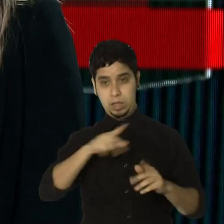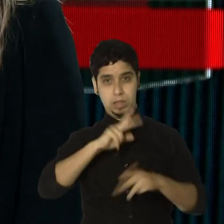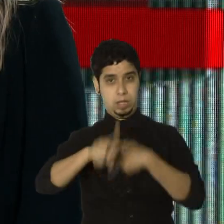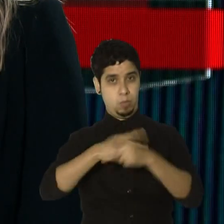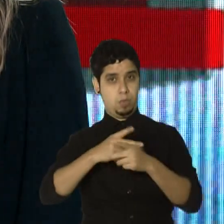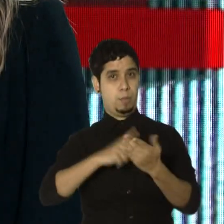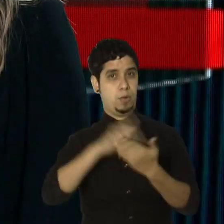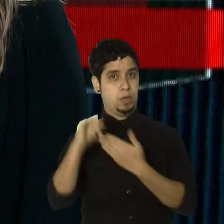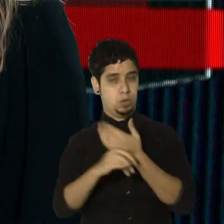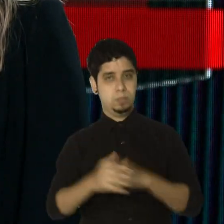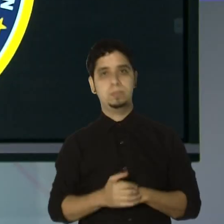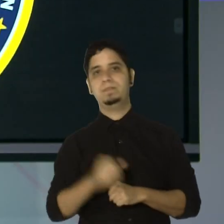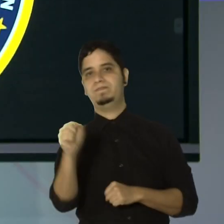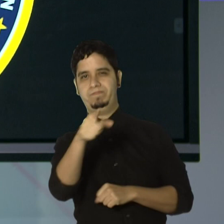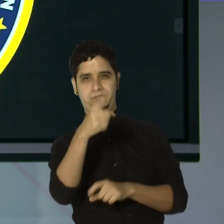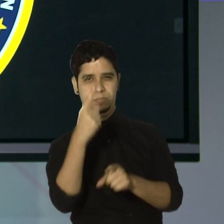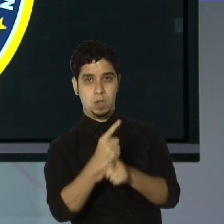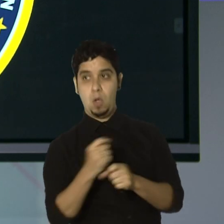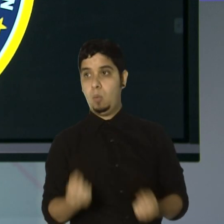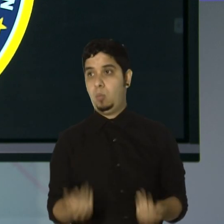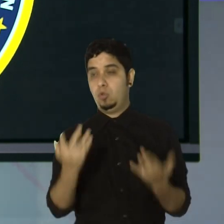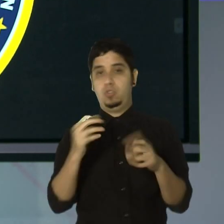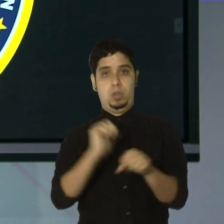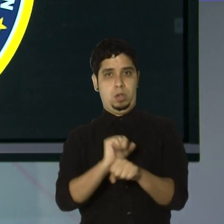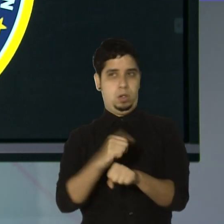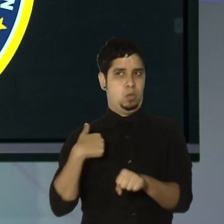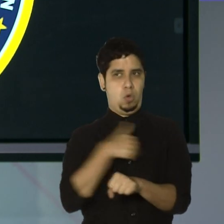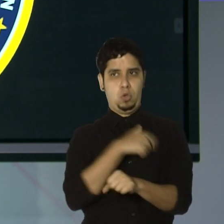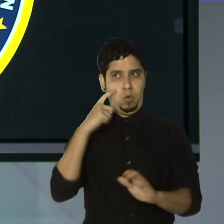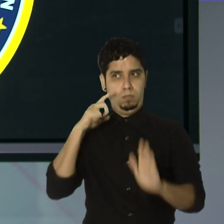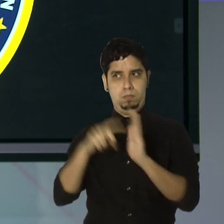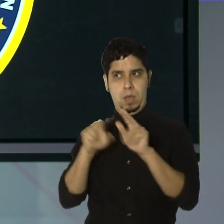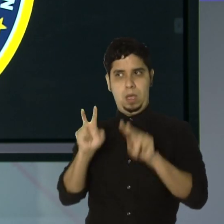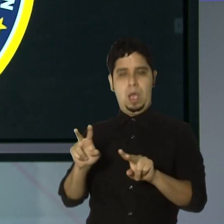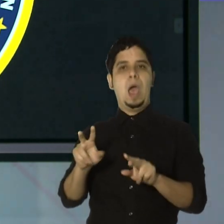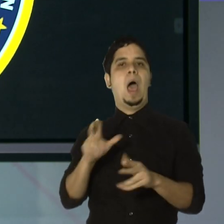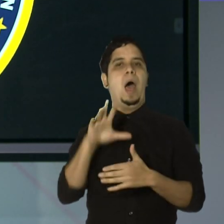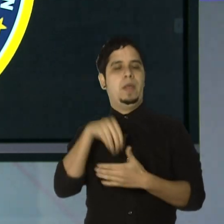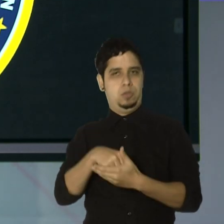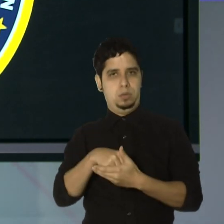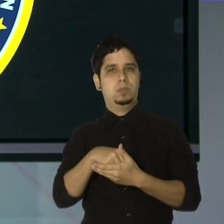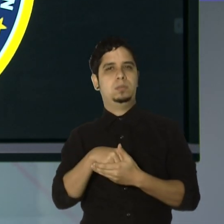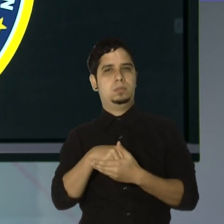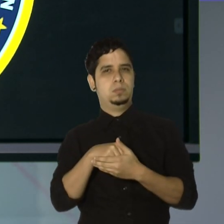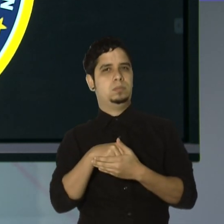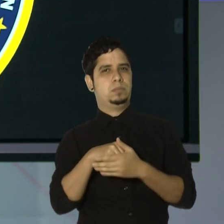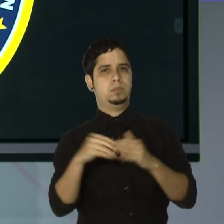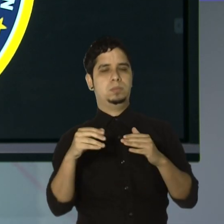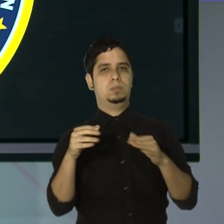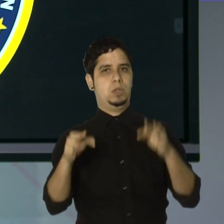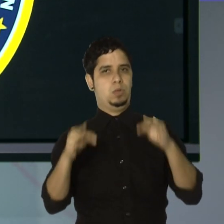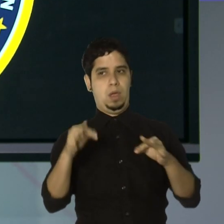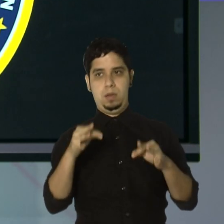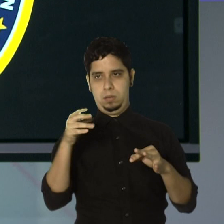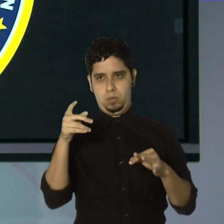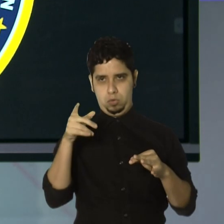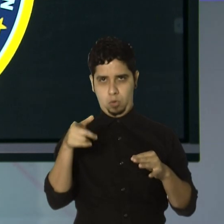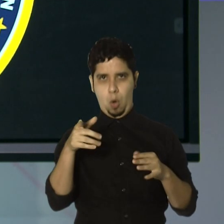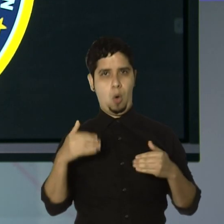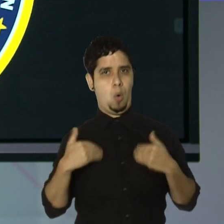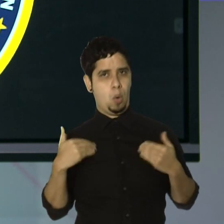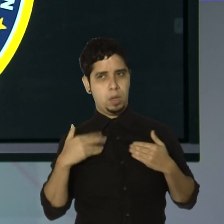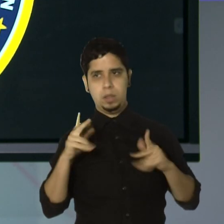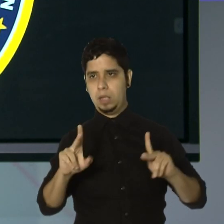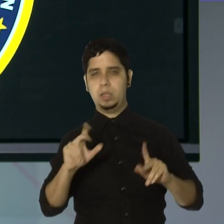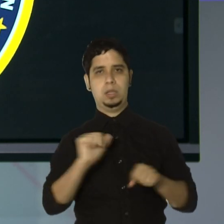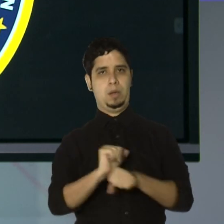muchos de los trabajos que vemos en nuestros tribunales son parte de estos jóvenes, de estas personas que trabajaron